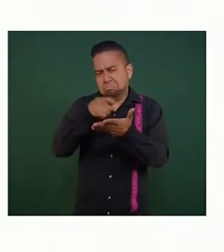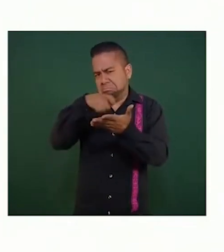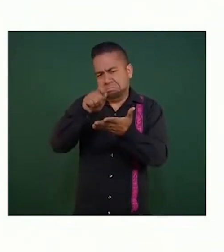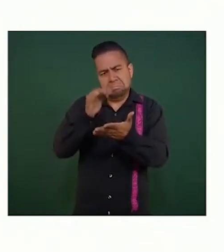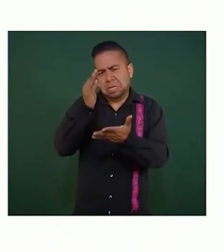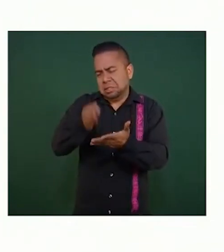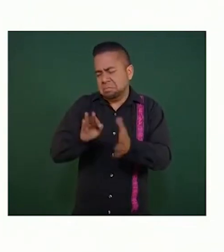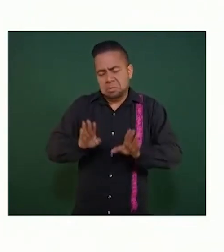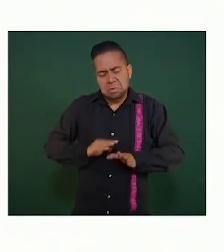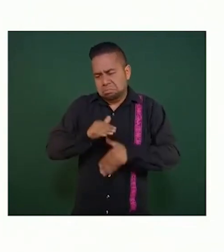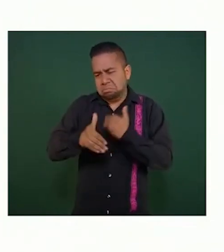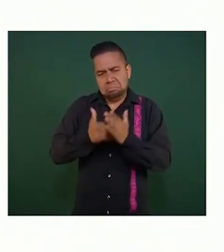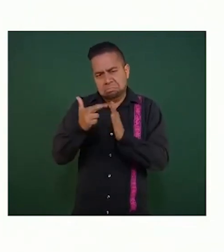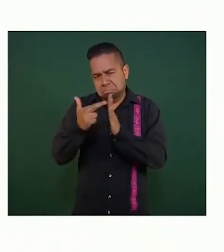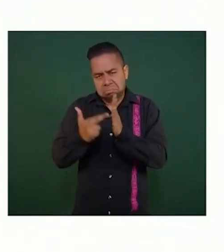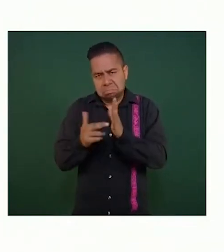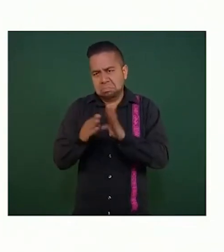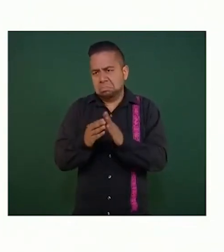aplicación,